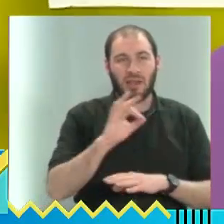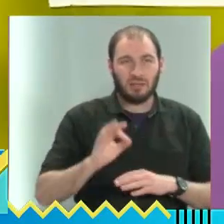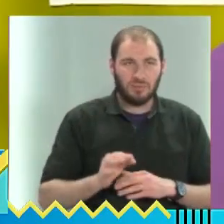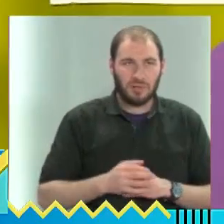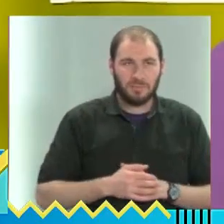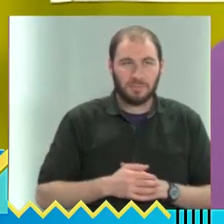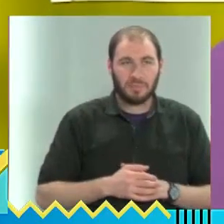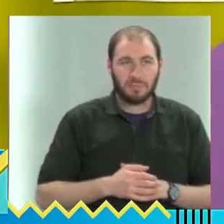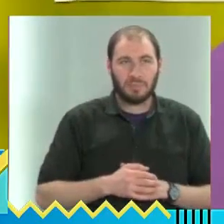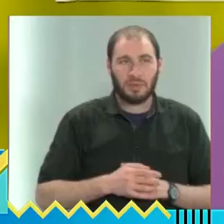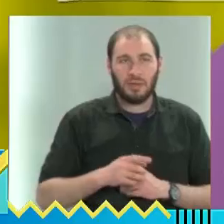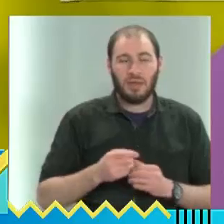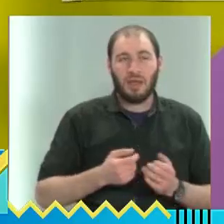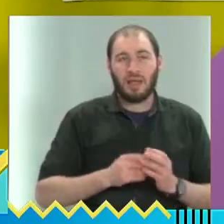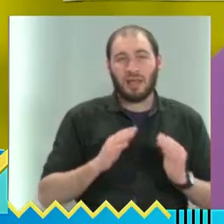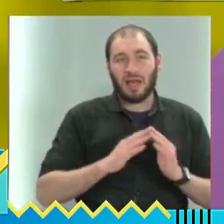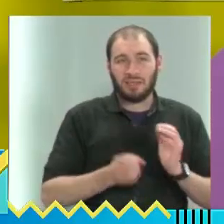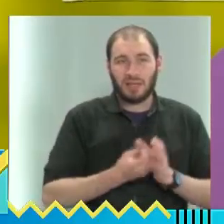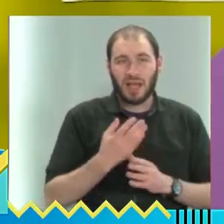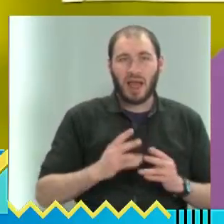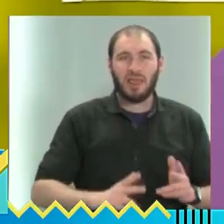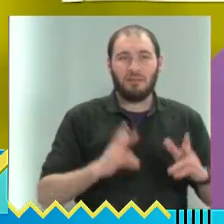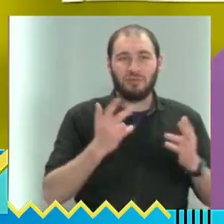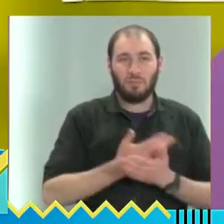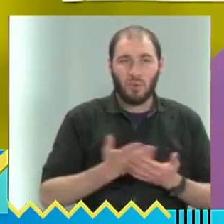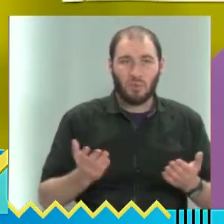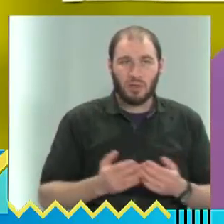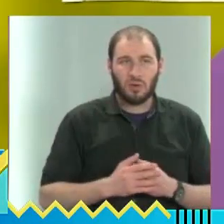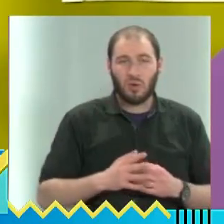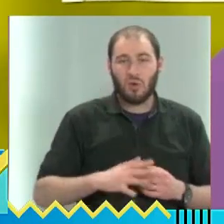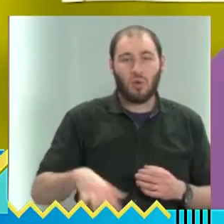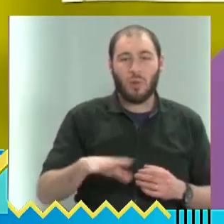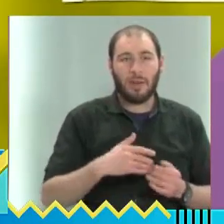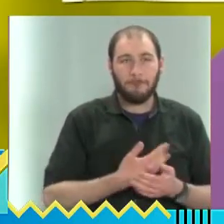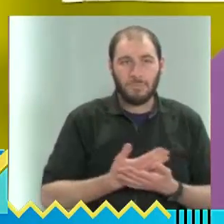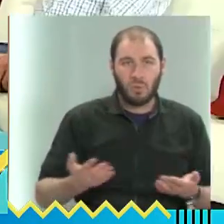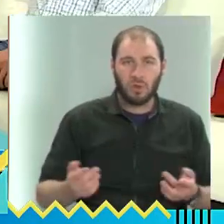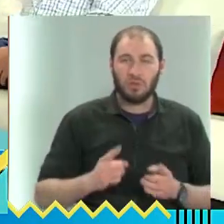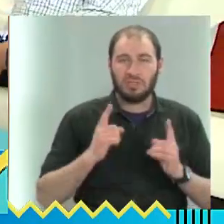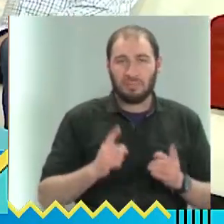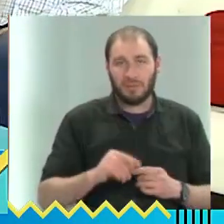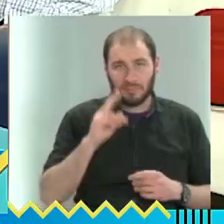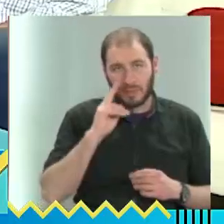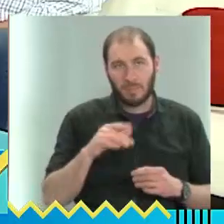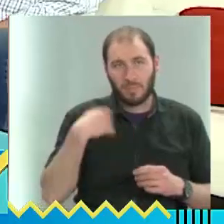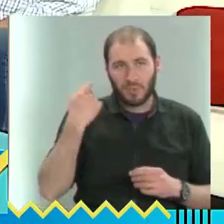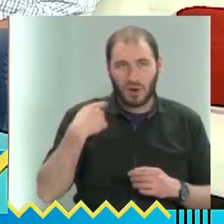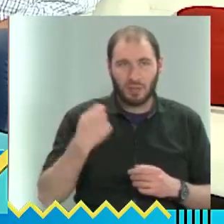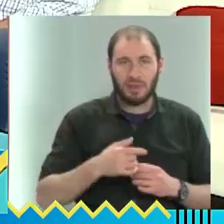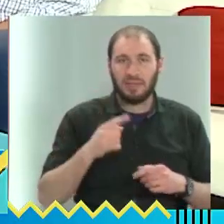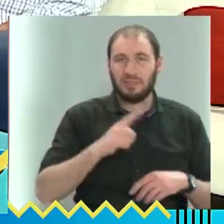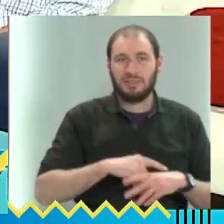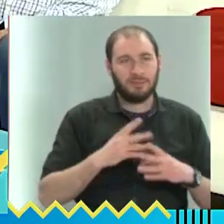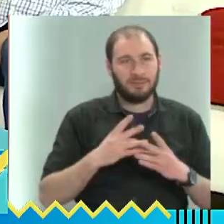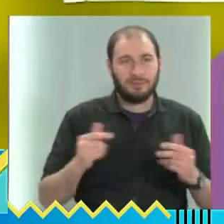¿no? Desde el lado de donde generamos una vivienda, un edificio público, un espacio público también, como lo hemos visto a lo largo del programa. No nos queda